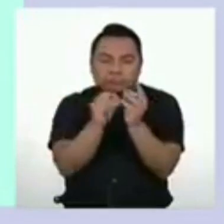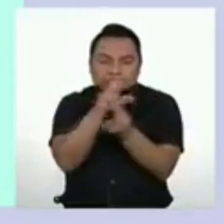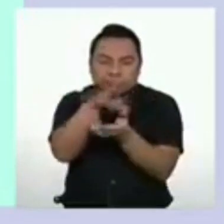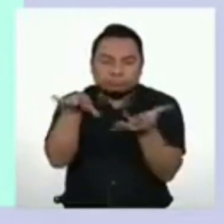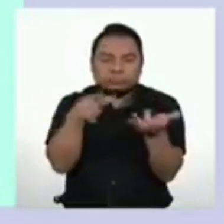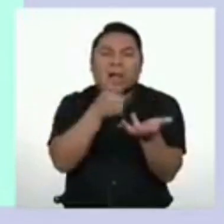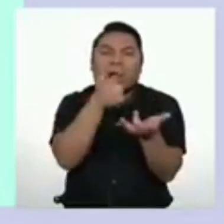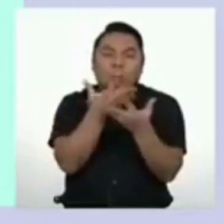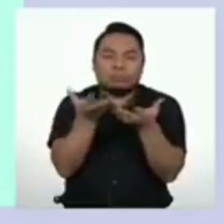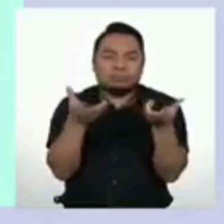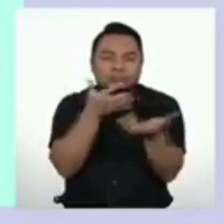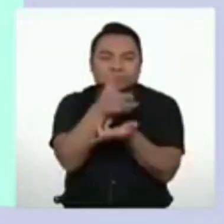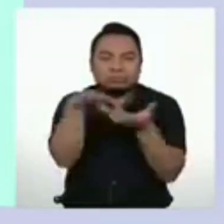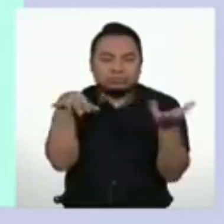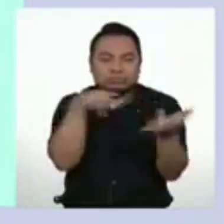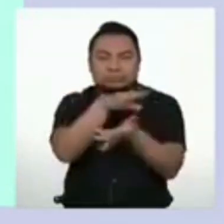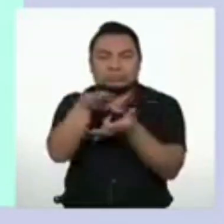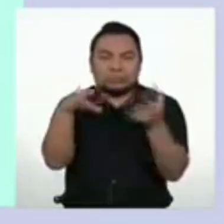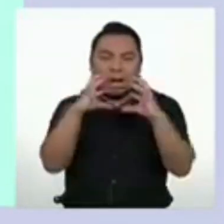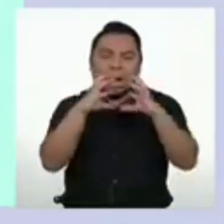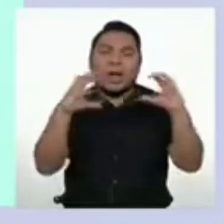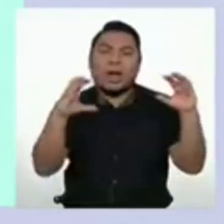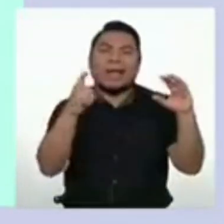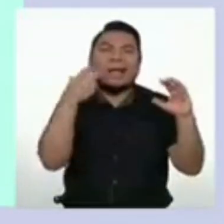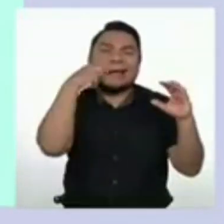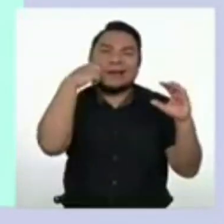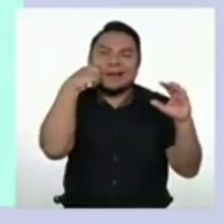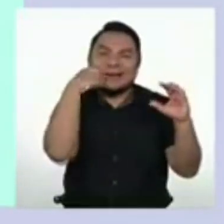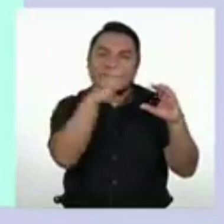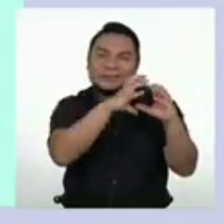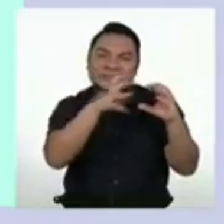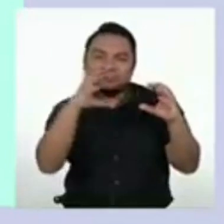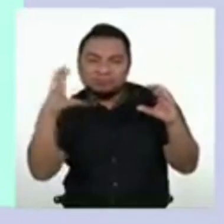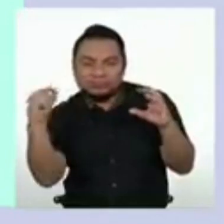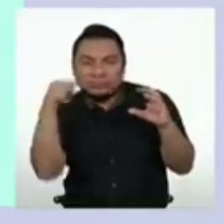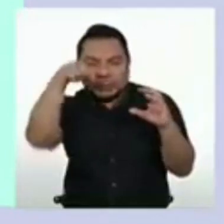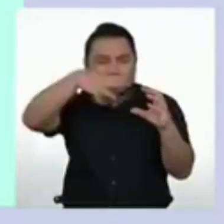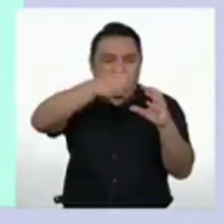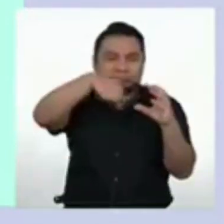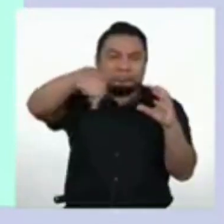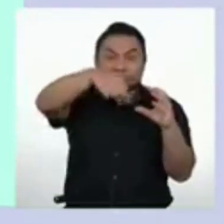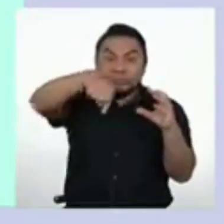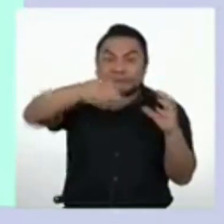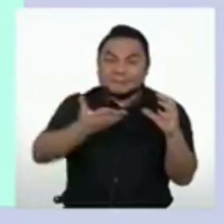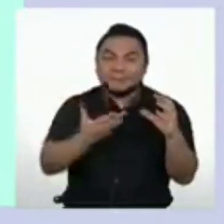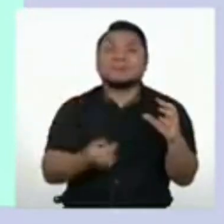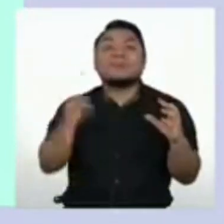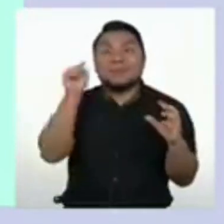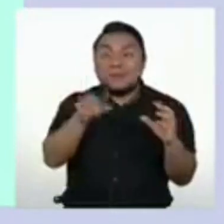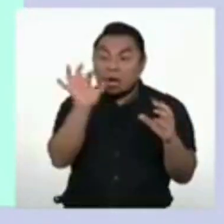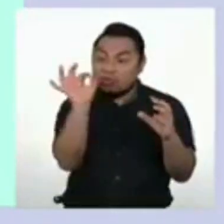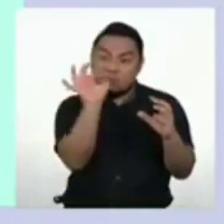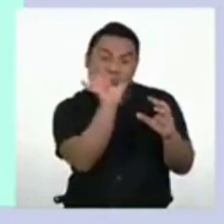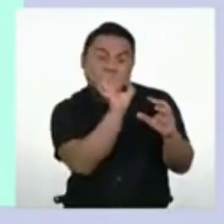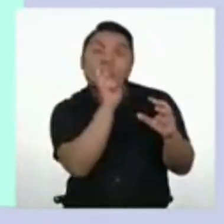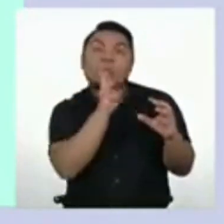una piscina, en grandes cantidades de agua que también contiene muchas sales disueltas. Esas bolitas